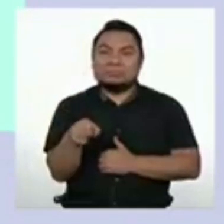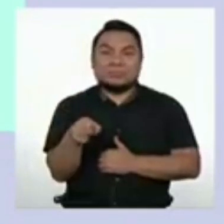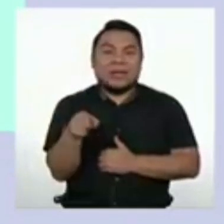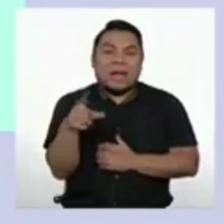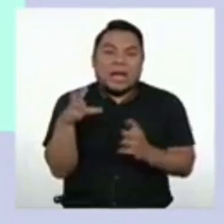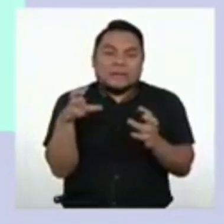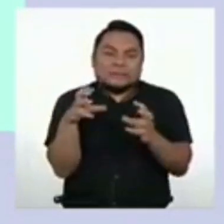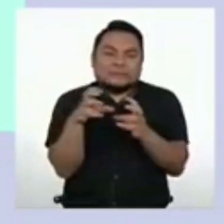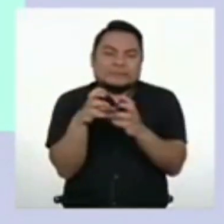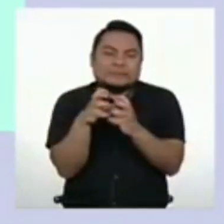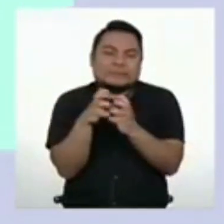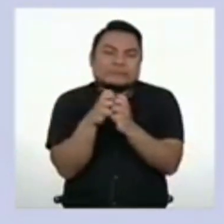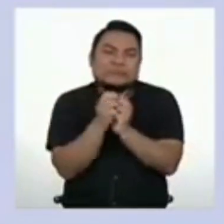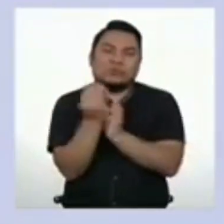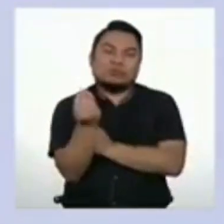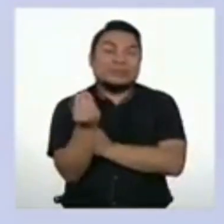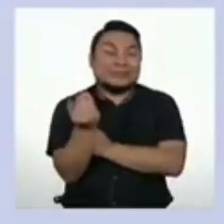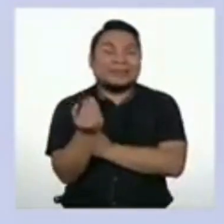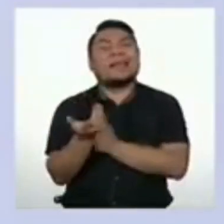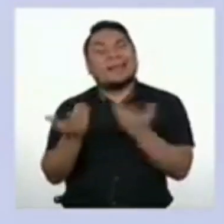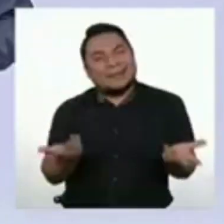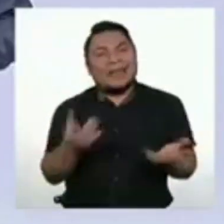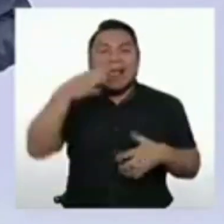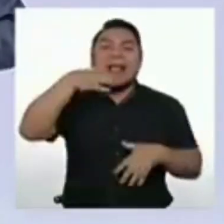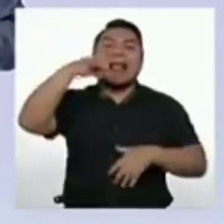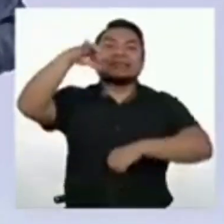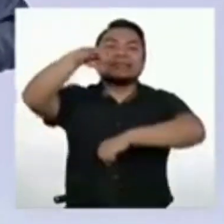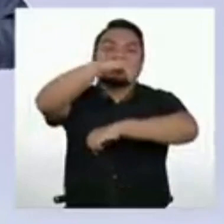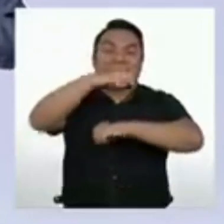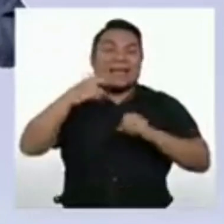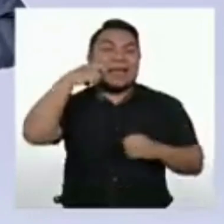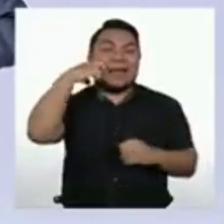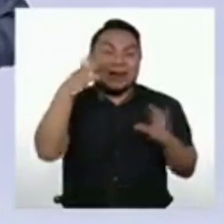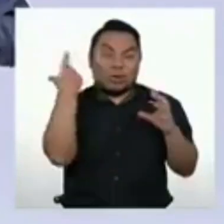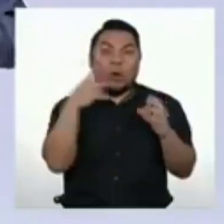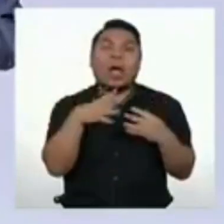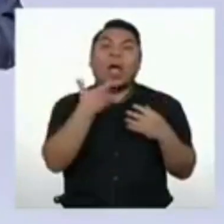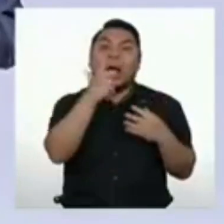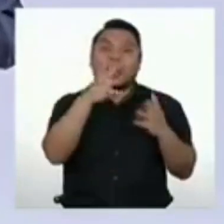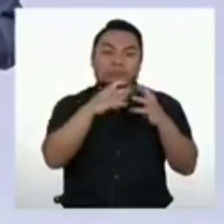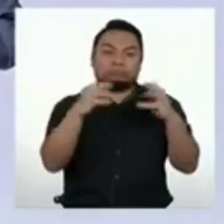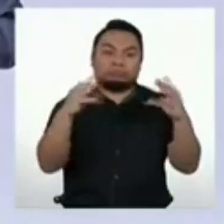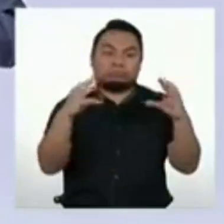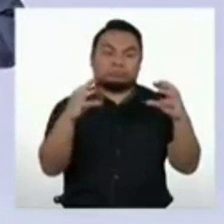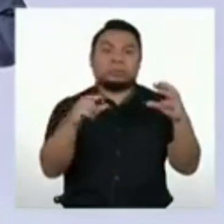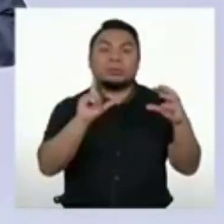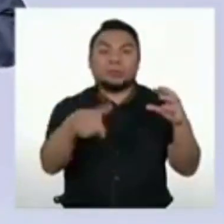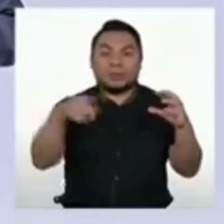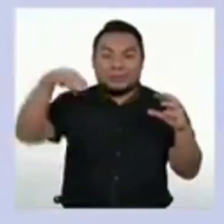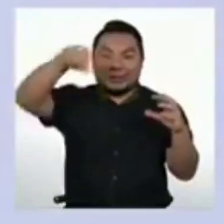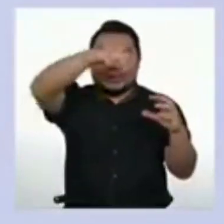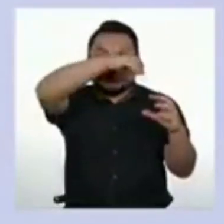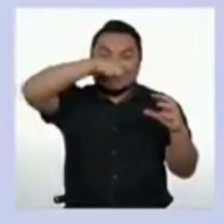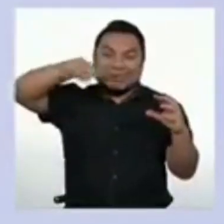izquierda, pequeñita y arrugada. Por eso es que la carne, que al inicio era jugosa, toma la apariencia del